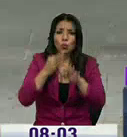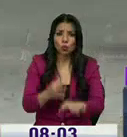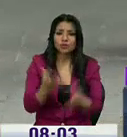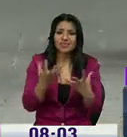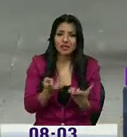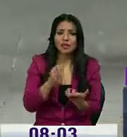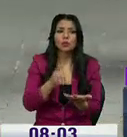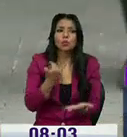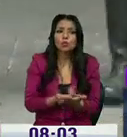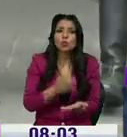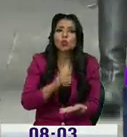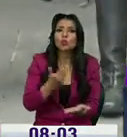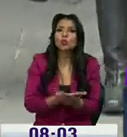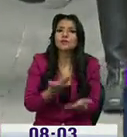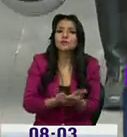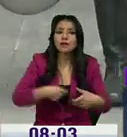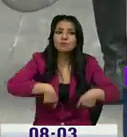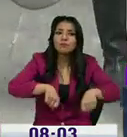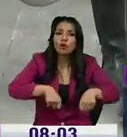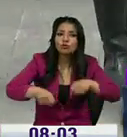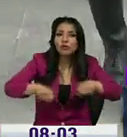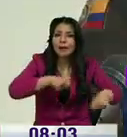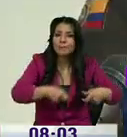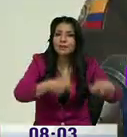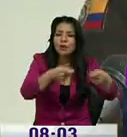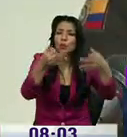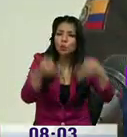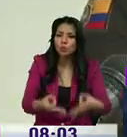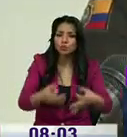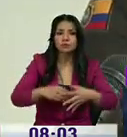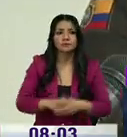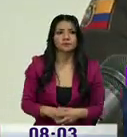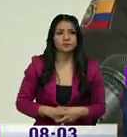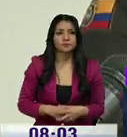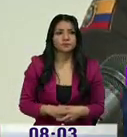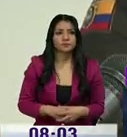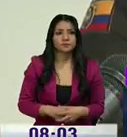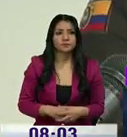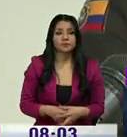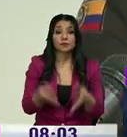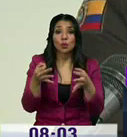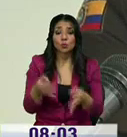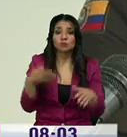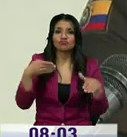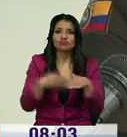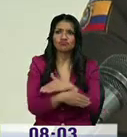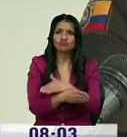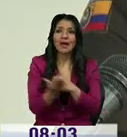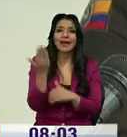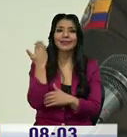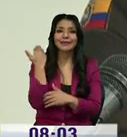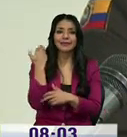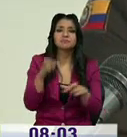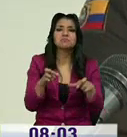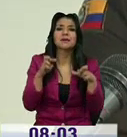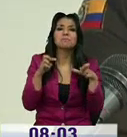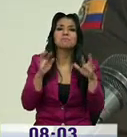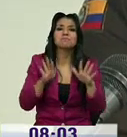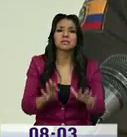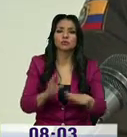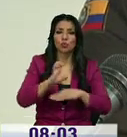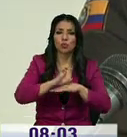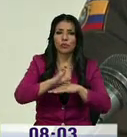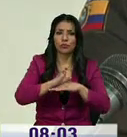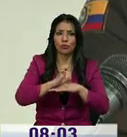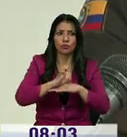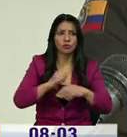intentaba justificar la propiedad de una motocicleta. Él ingresa con un salvoconducto de fechas anteriores. No es, solo